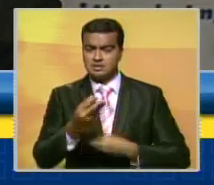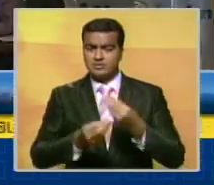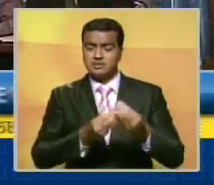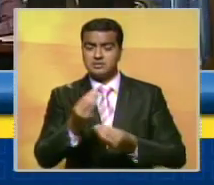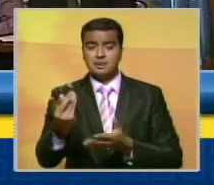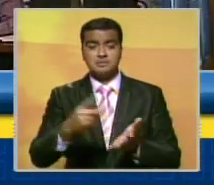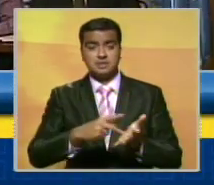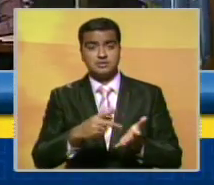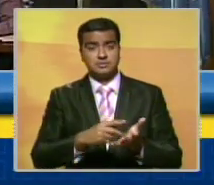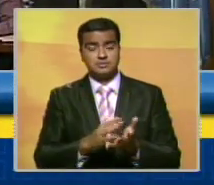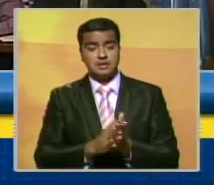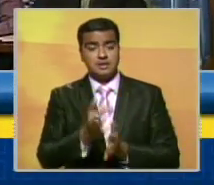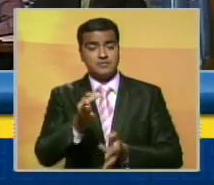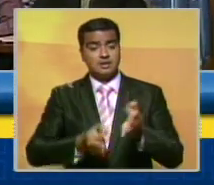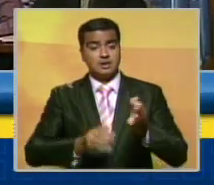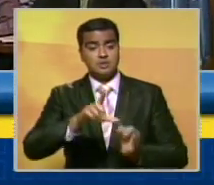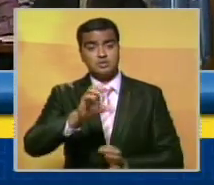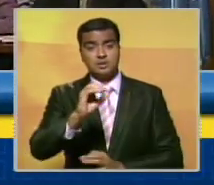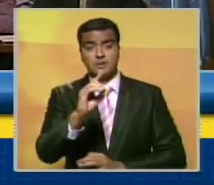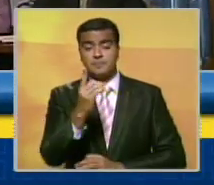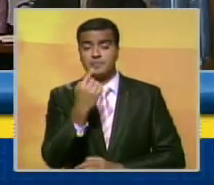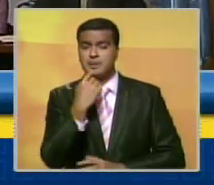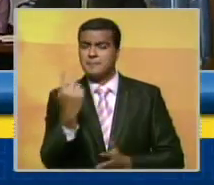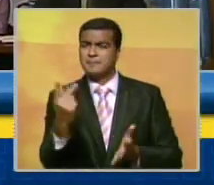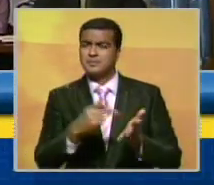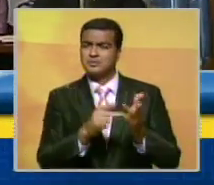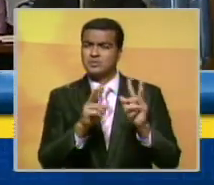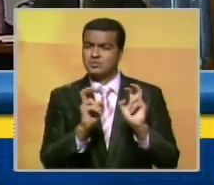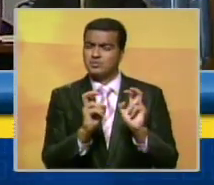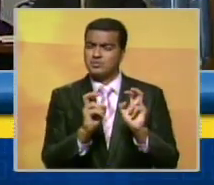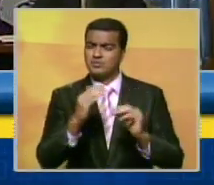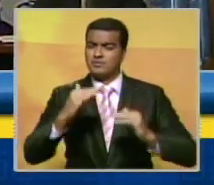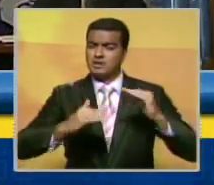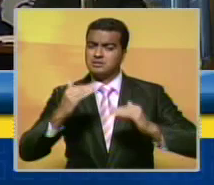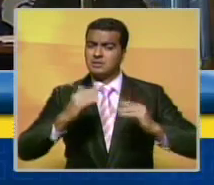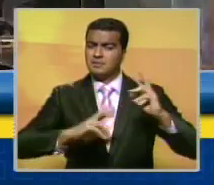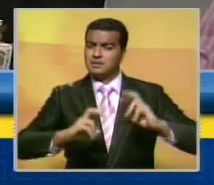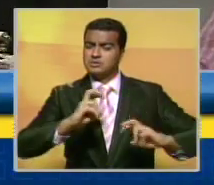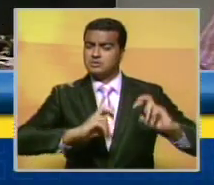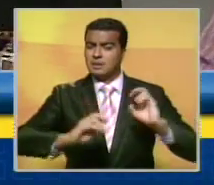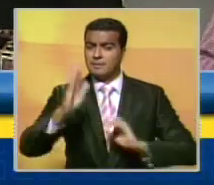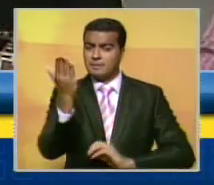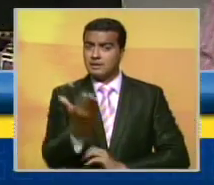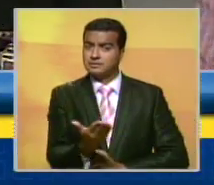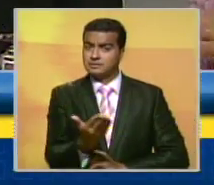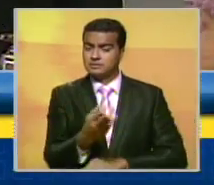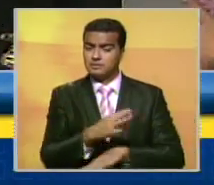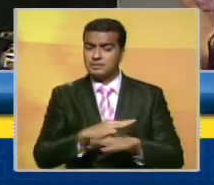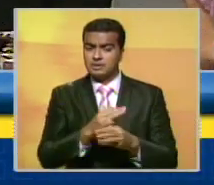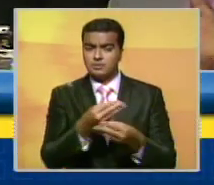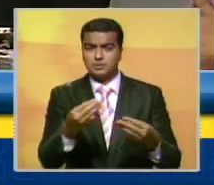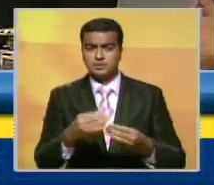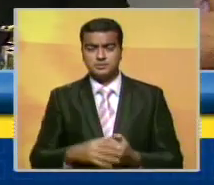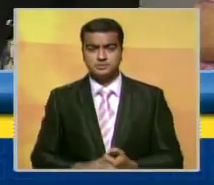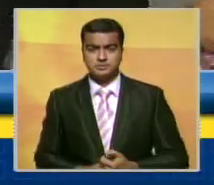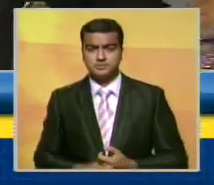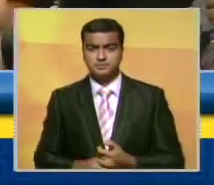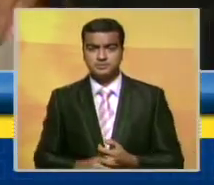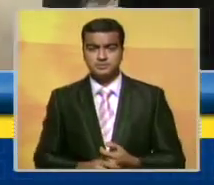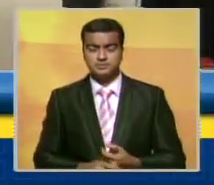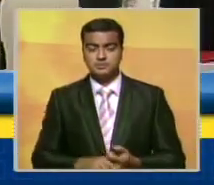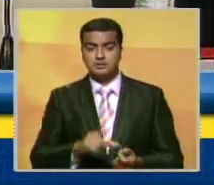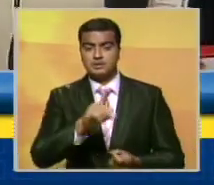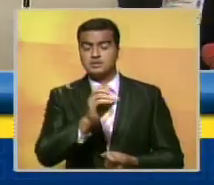audiencia la fiscal Luis Ortega Díaz presentó un nuevo balance de las investigaciones penales que lleva adelante el Ministerio Público van